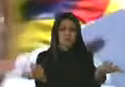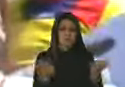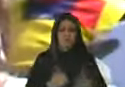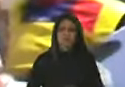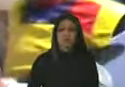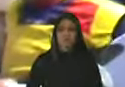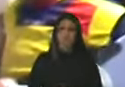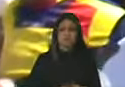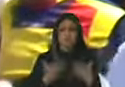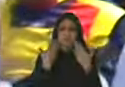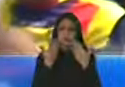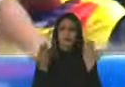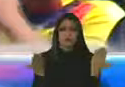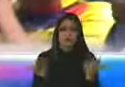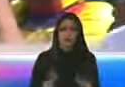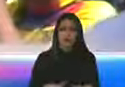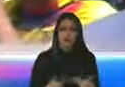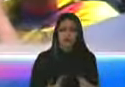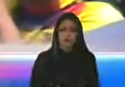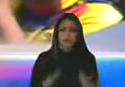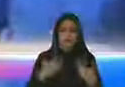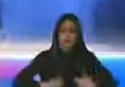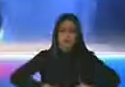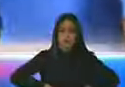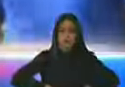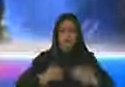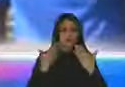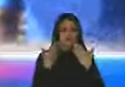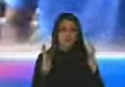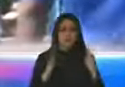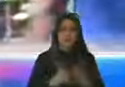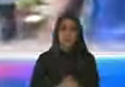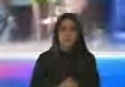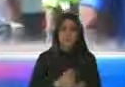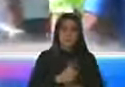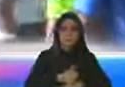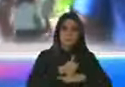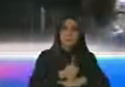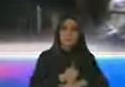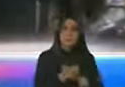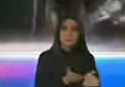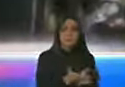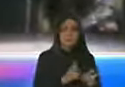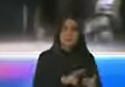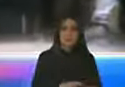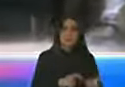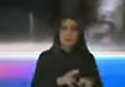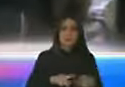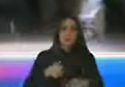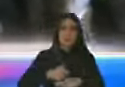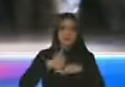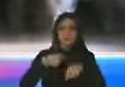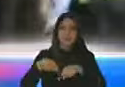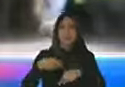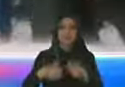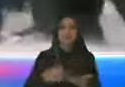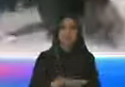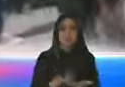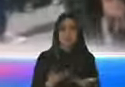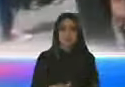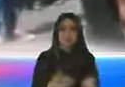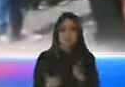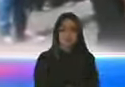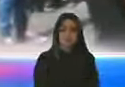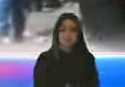sé cómo manejó ya, como dice. Personal del CIAC y agentes civiles de tránsito llegaron al sitio para realizar el levantamiento del cadáver